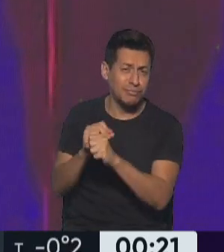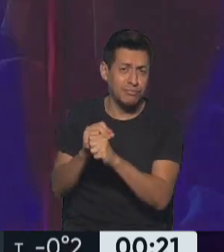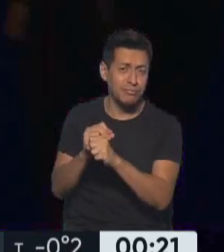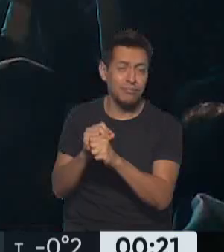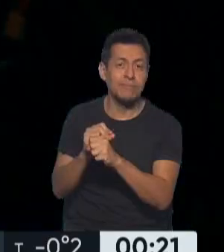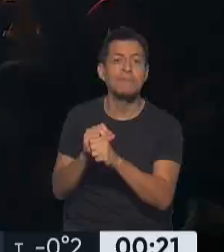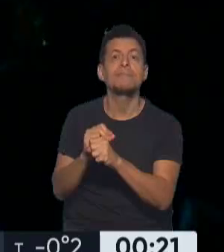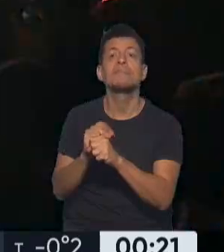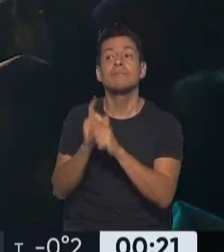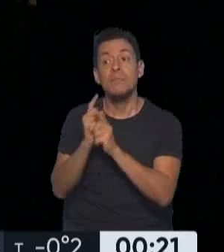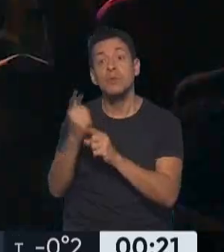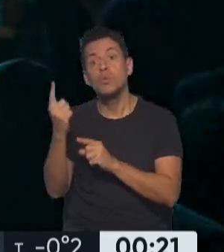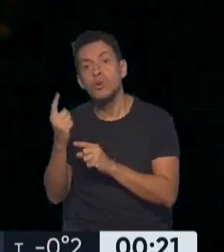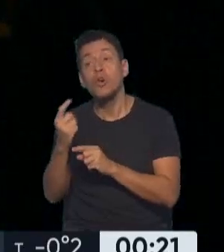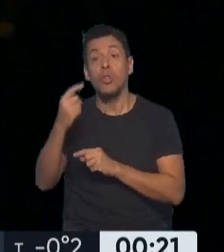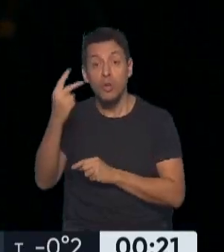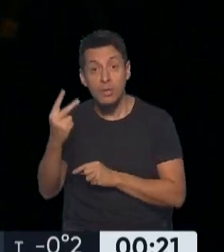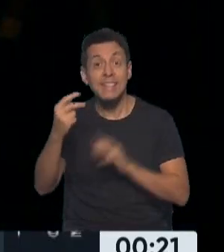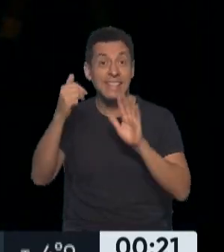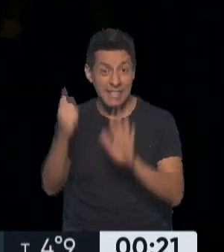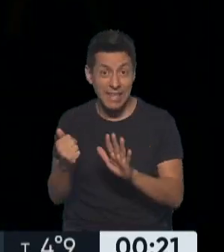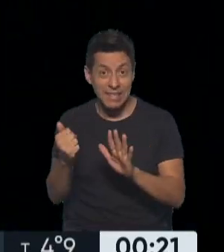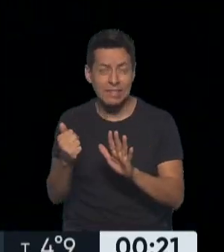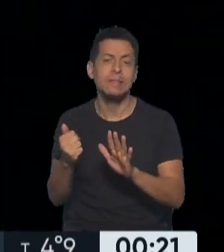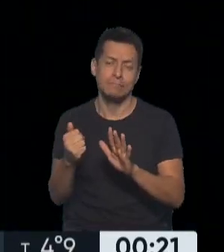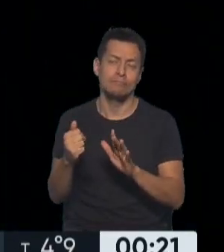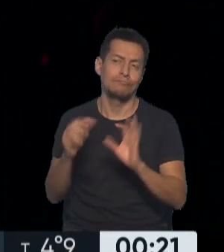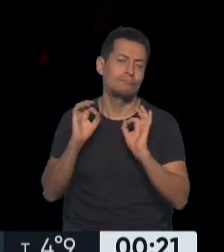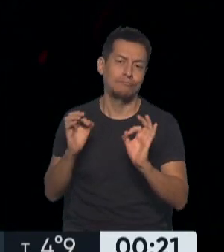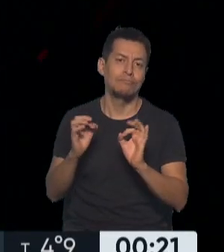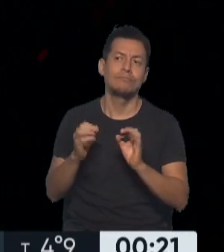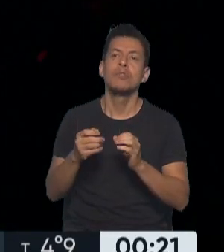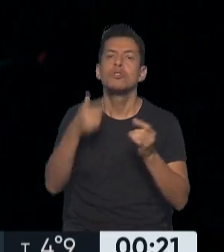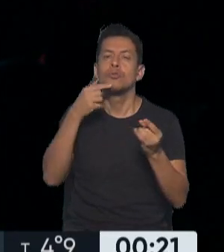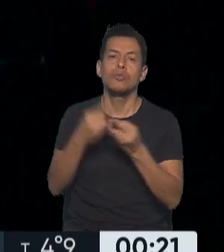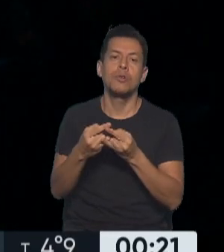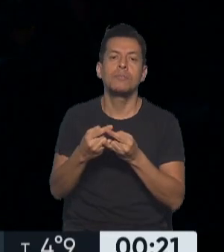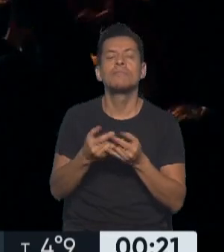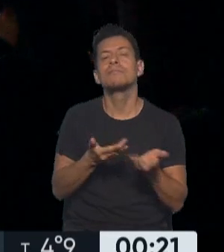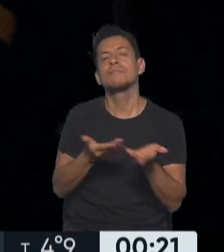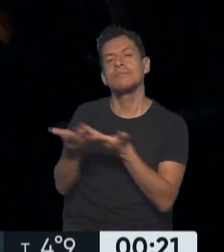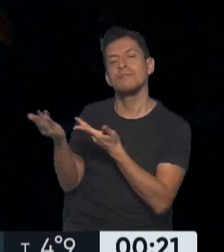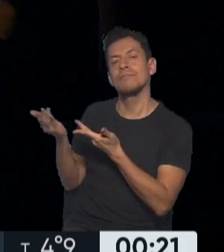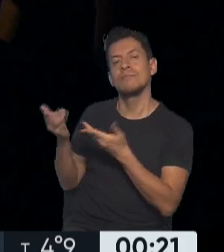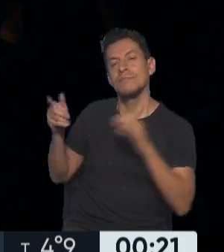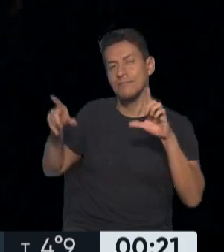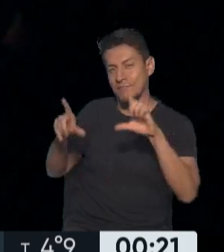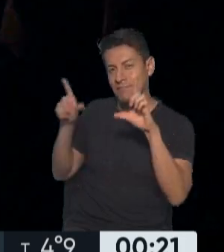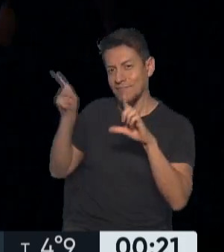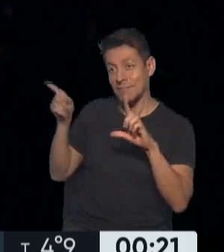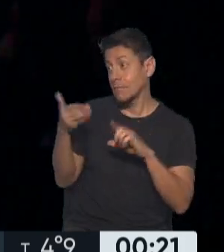primero también, el 2 y el 6. Vamos a compartir con ustedes entonces... Estas que son algunas imágenes de